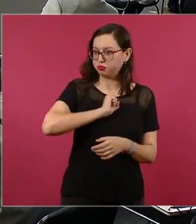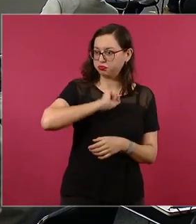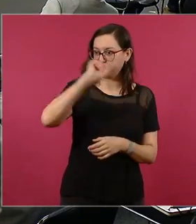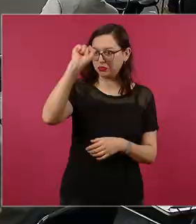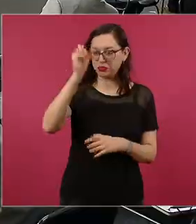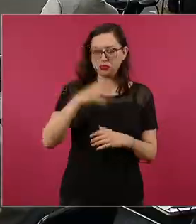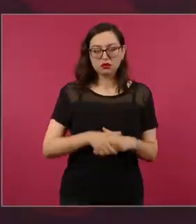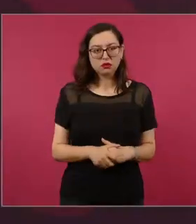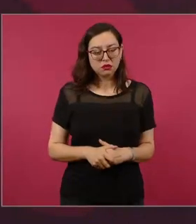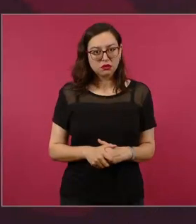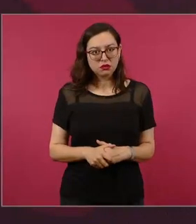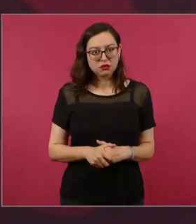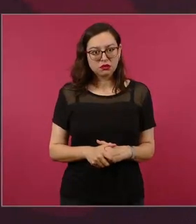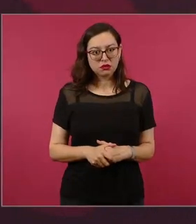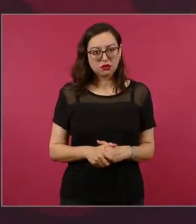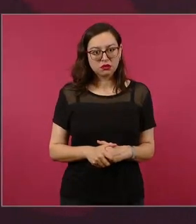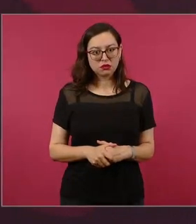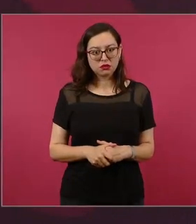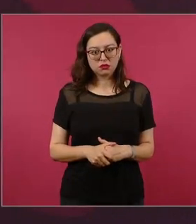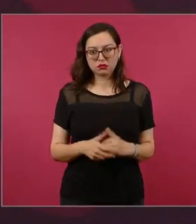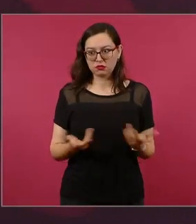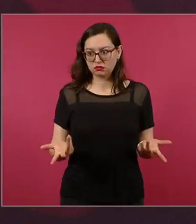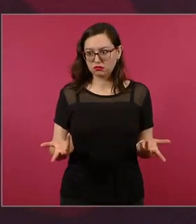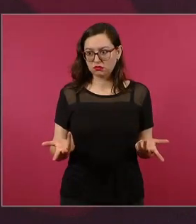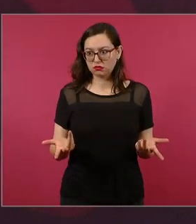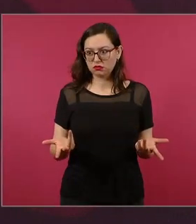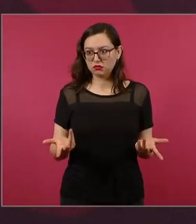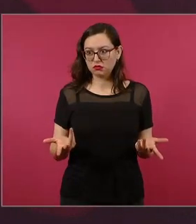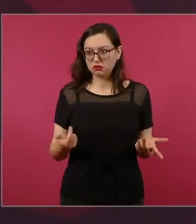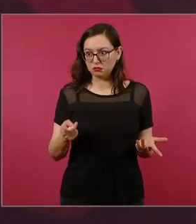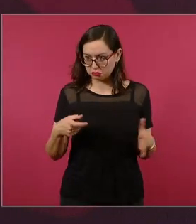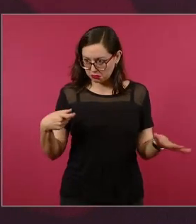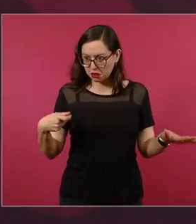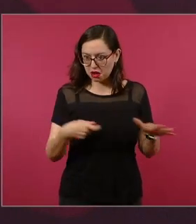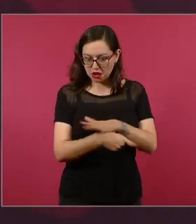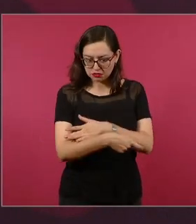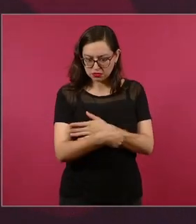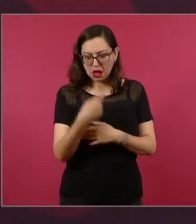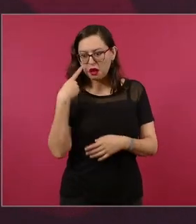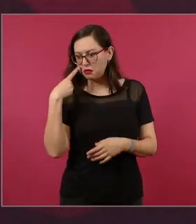¿Sí? ¿Cuánto costó financiar eso?